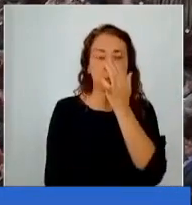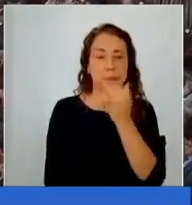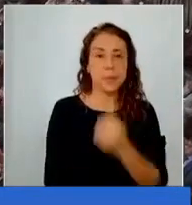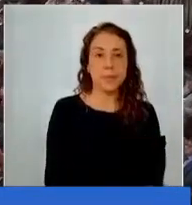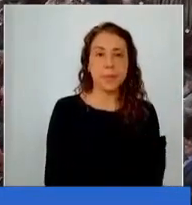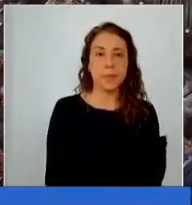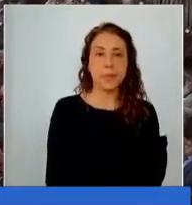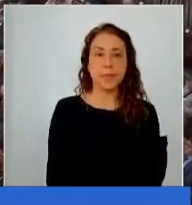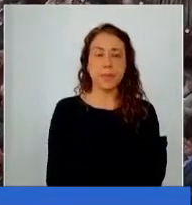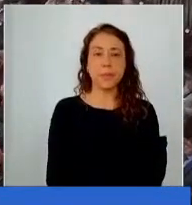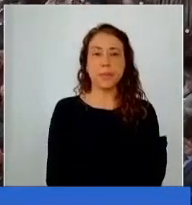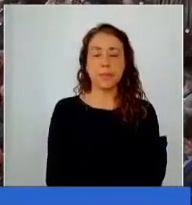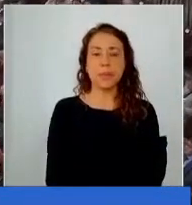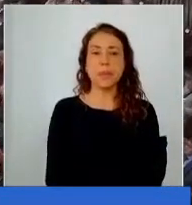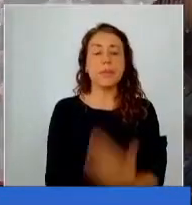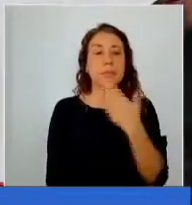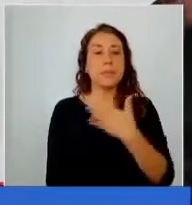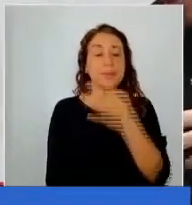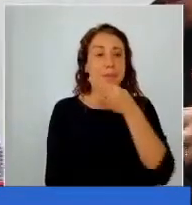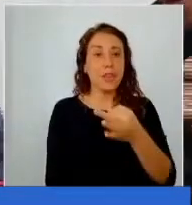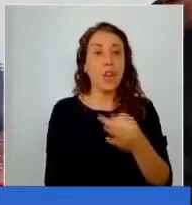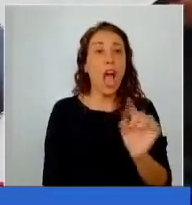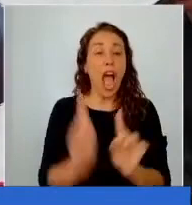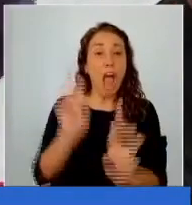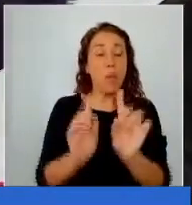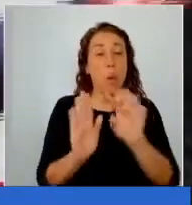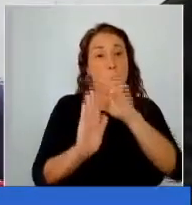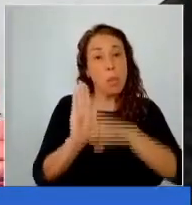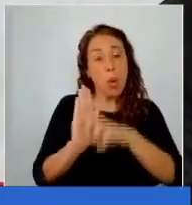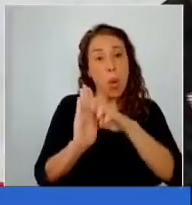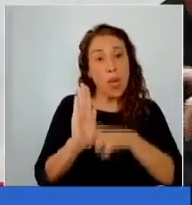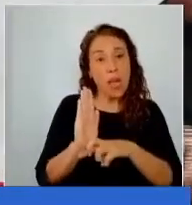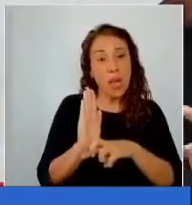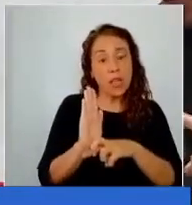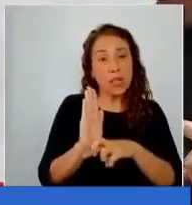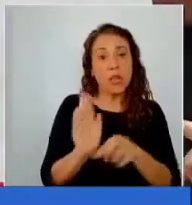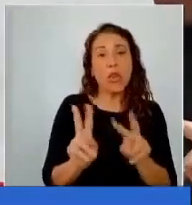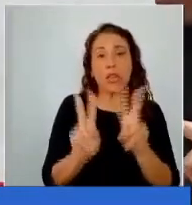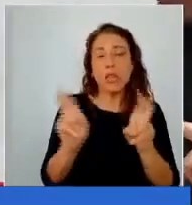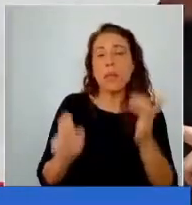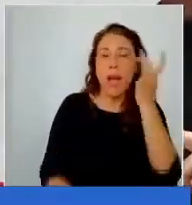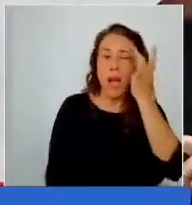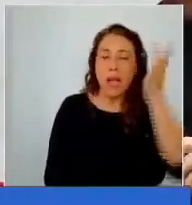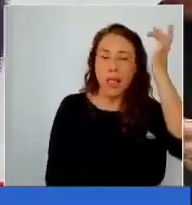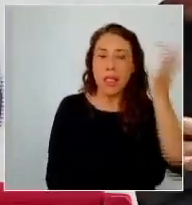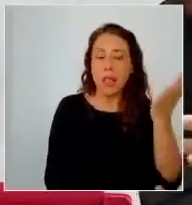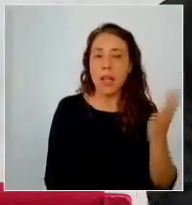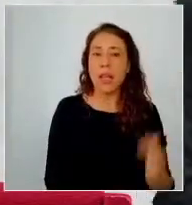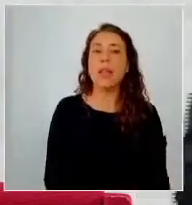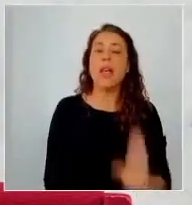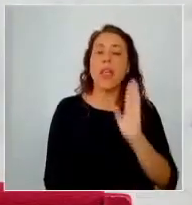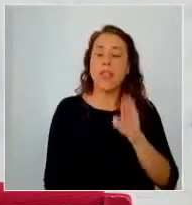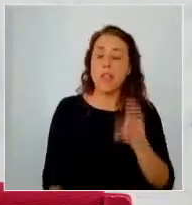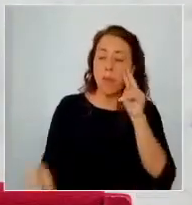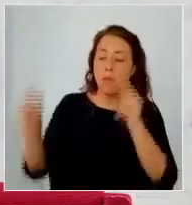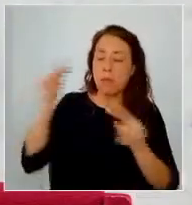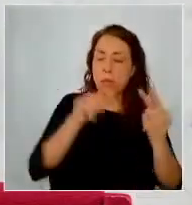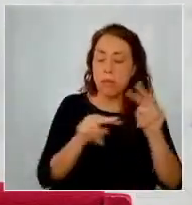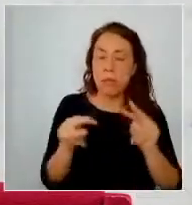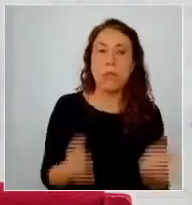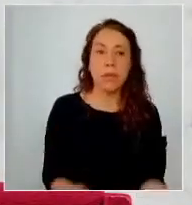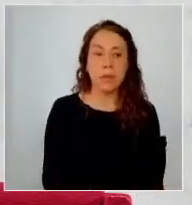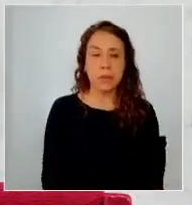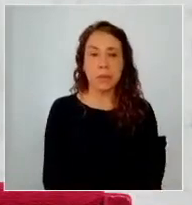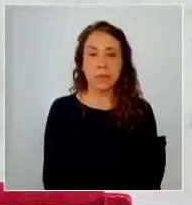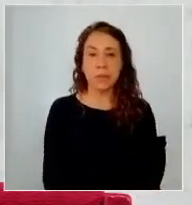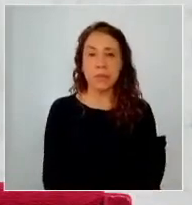he mencionado algunas de estos proyectos el tema de inteligencia que tenemos que abordar de todas maneras de